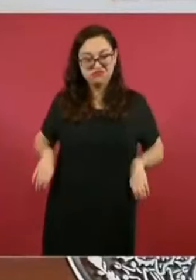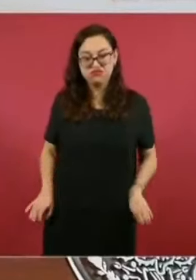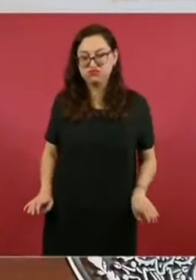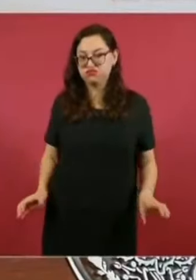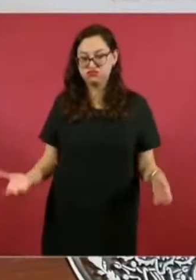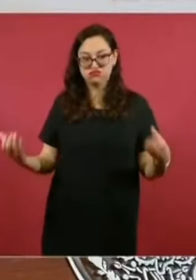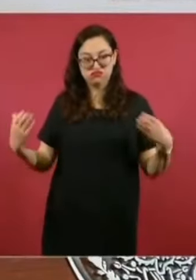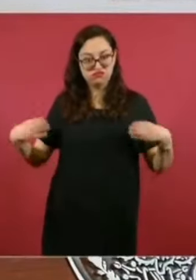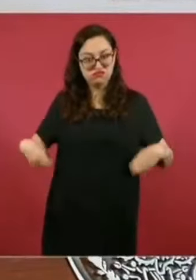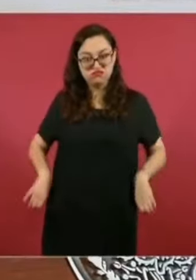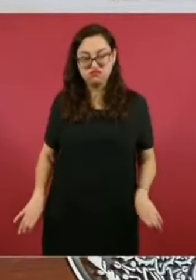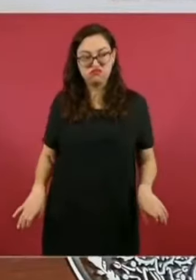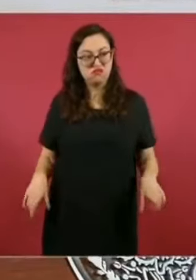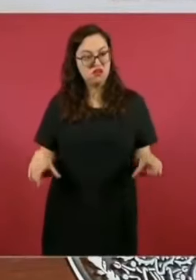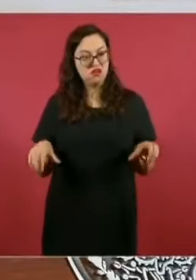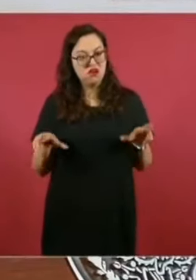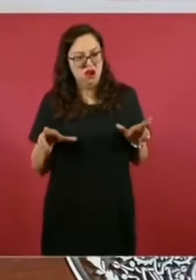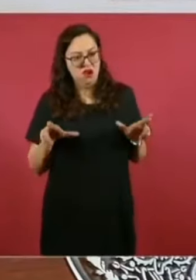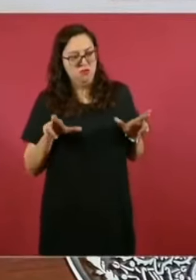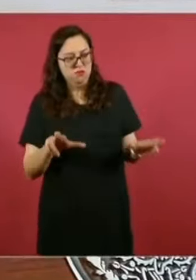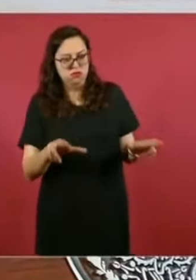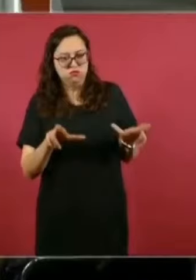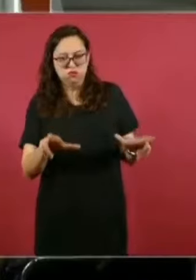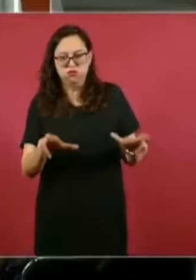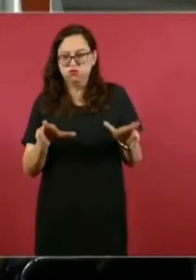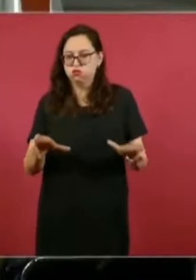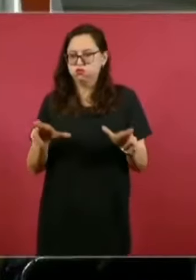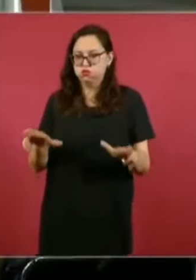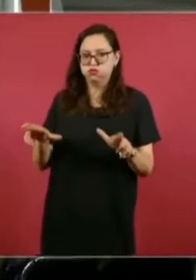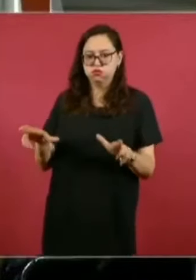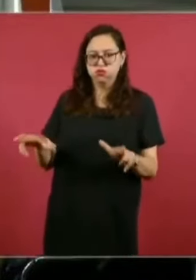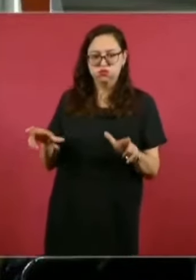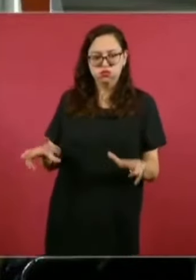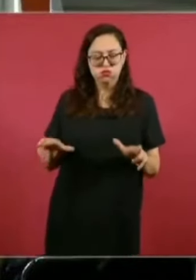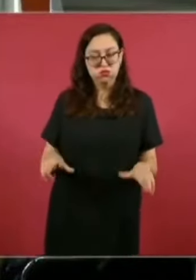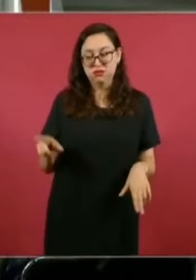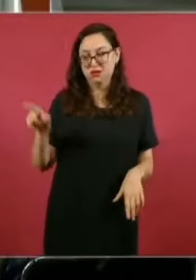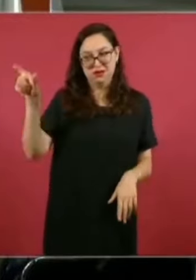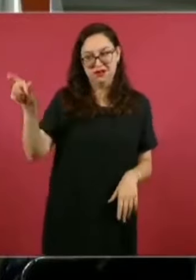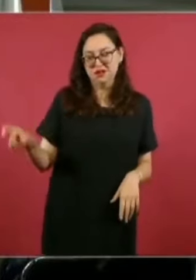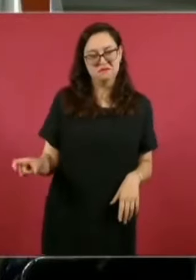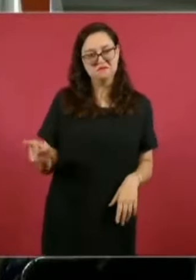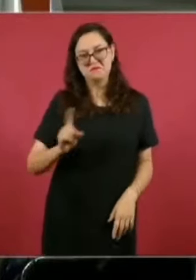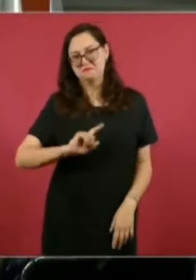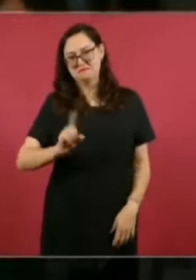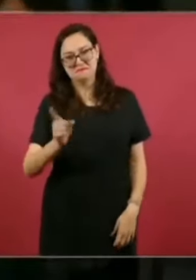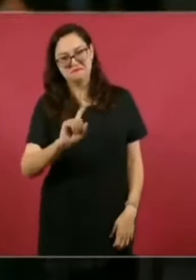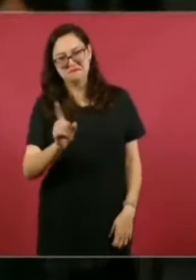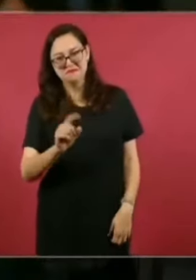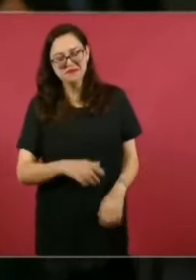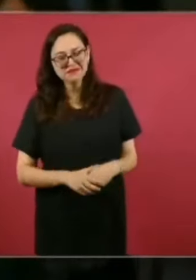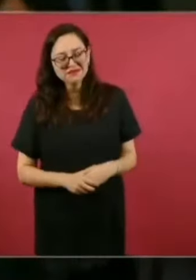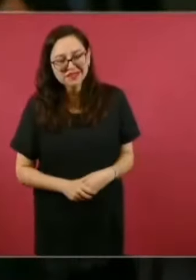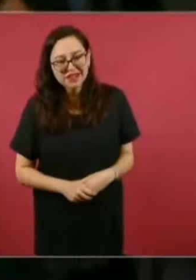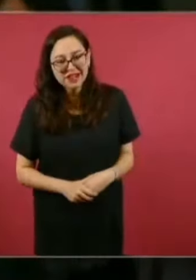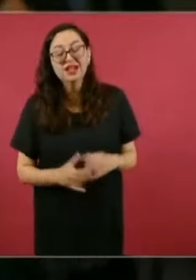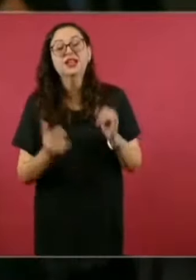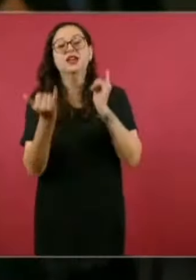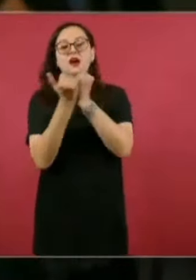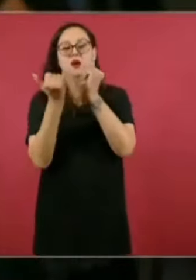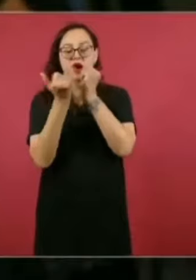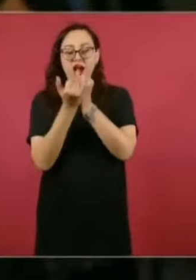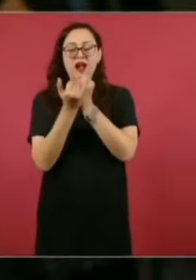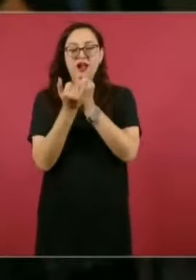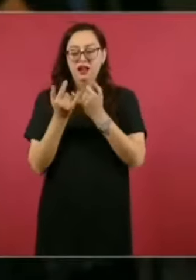hacerse grandes con la riqueza, mala vida. Pero es un orgullo también el caso del doctor